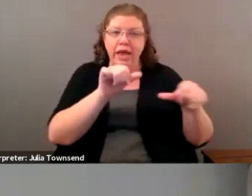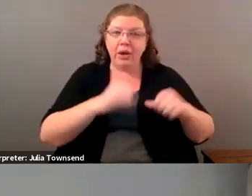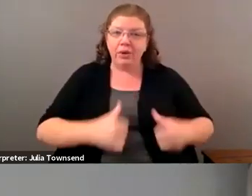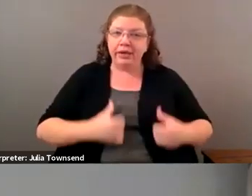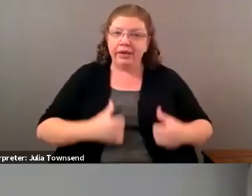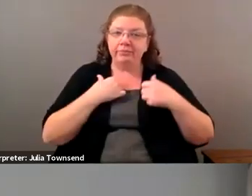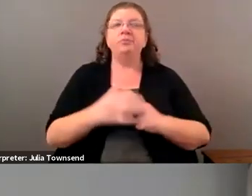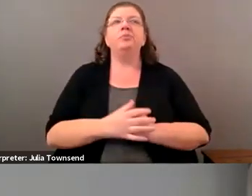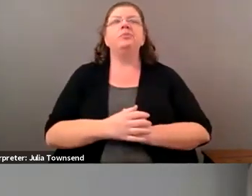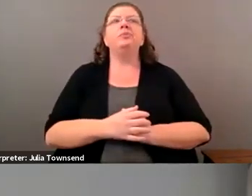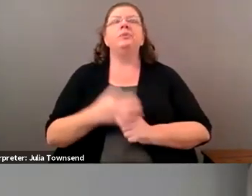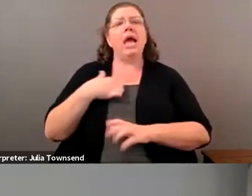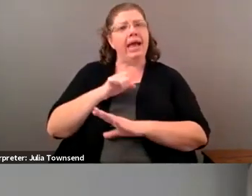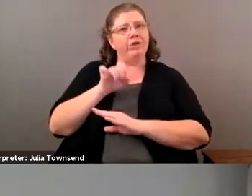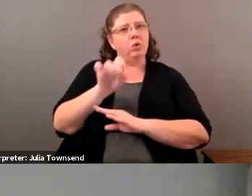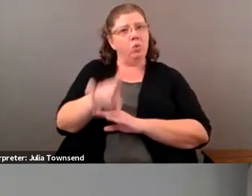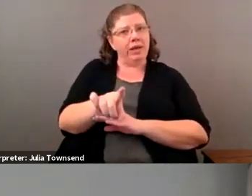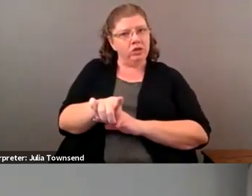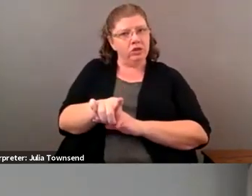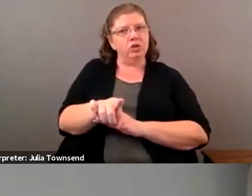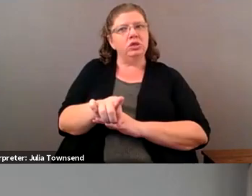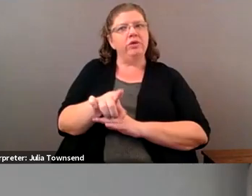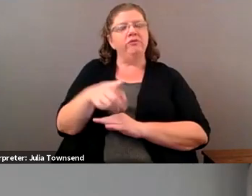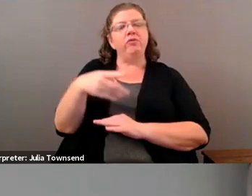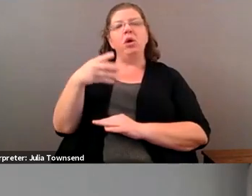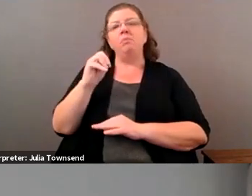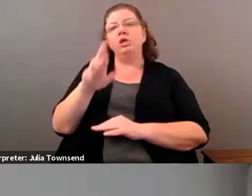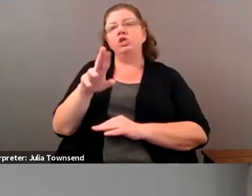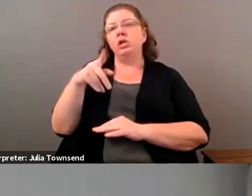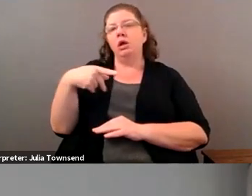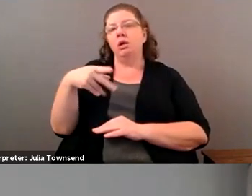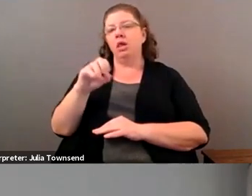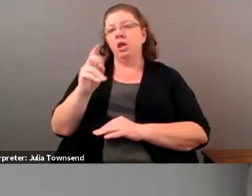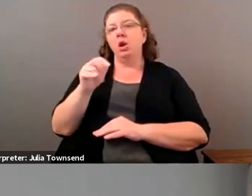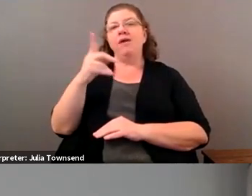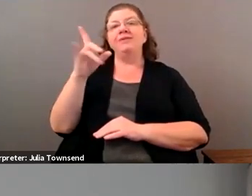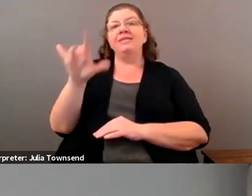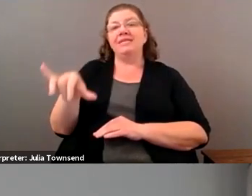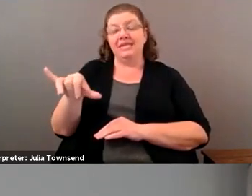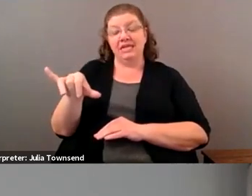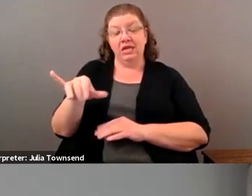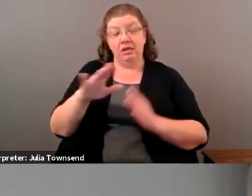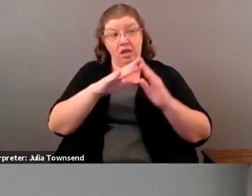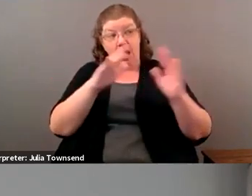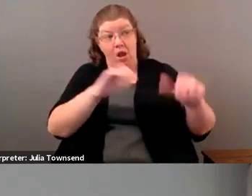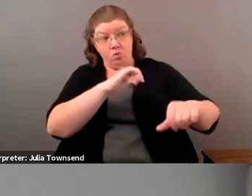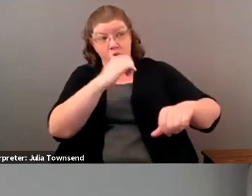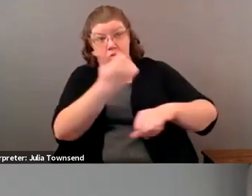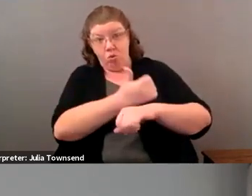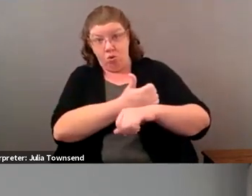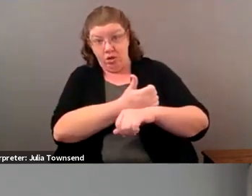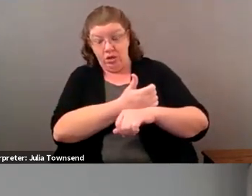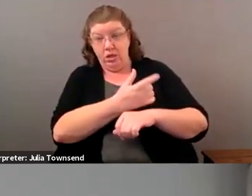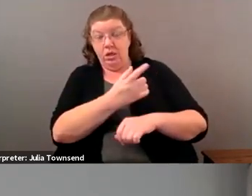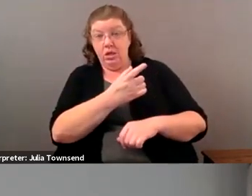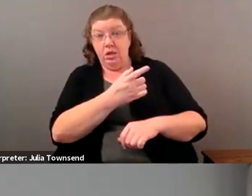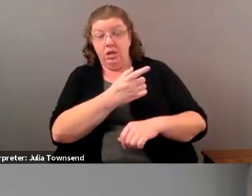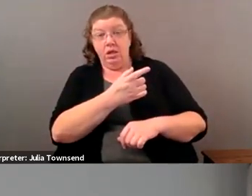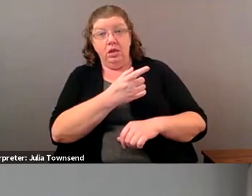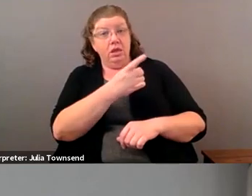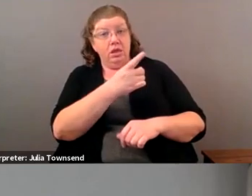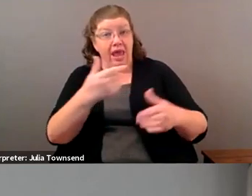ingresos y que las familias puedan interactuar y compartir estas instalaciones yo tengo una pregunta para el señor